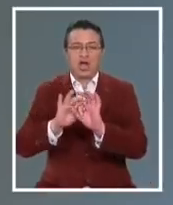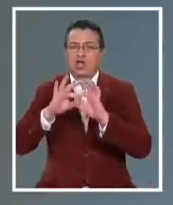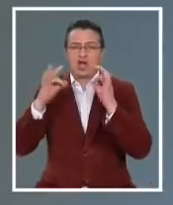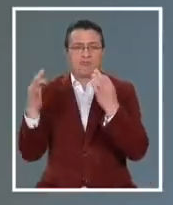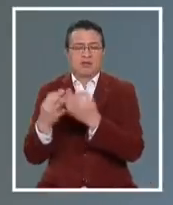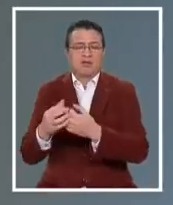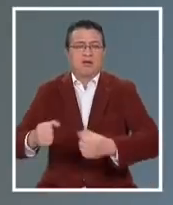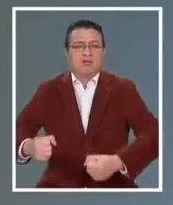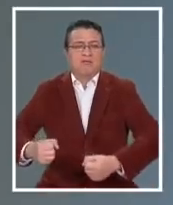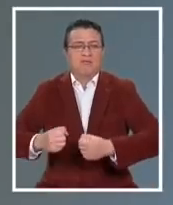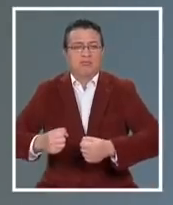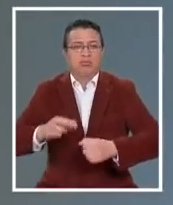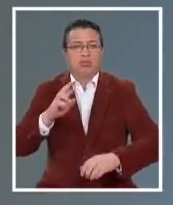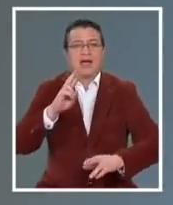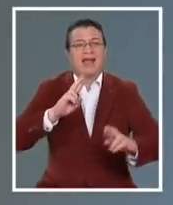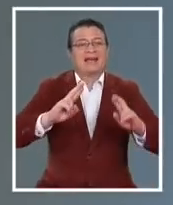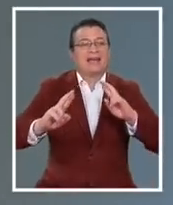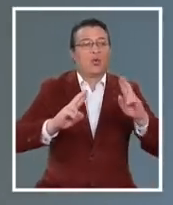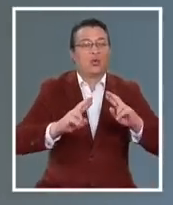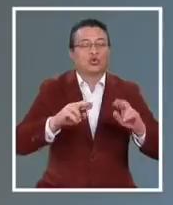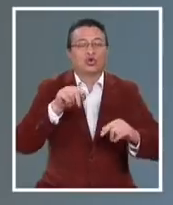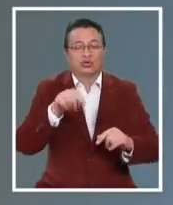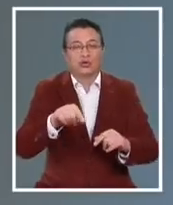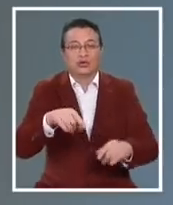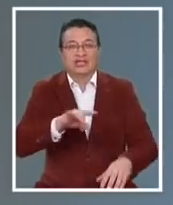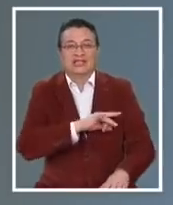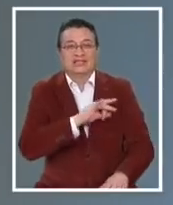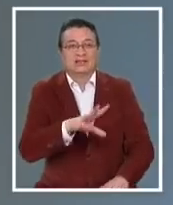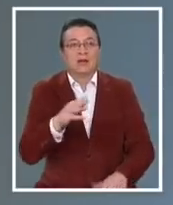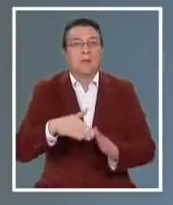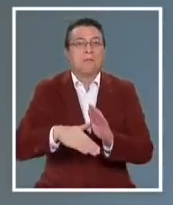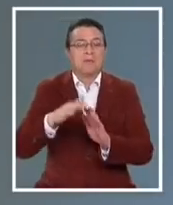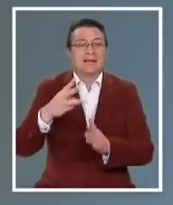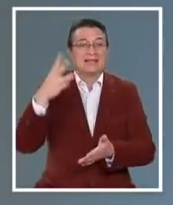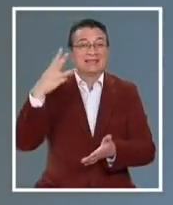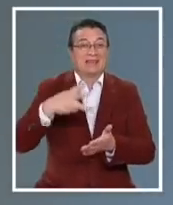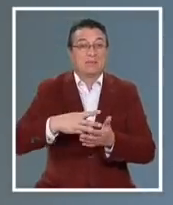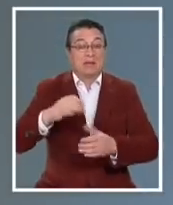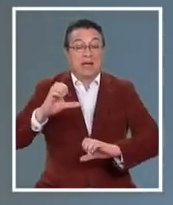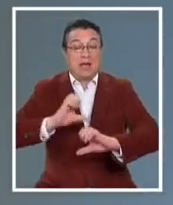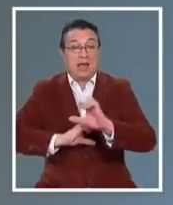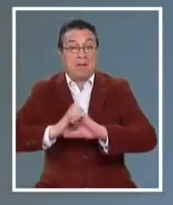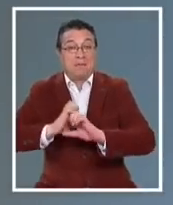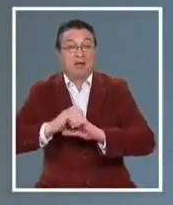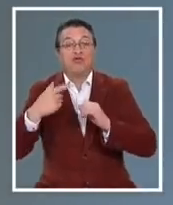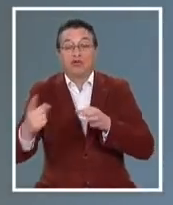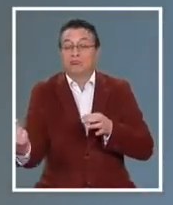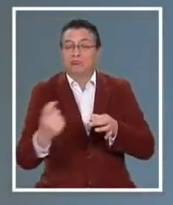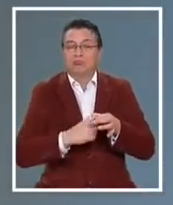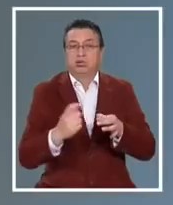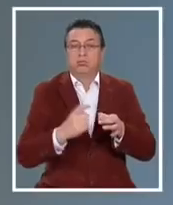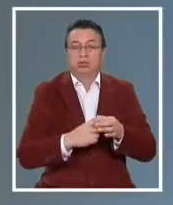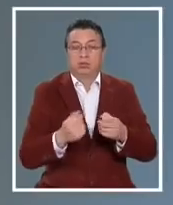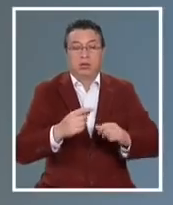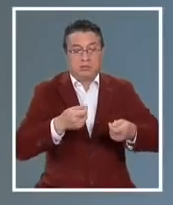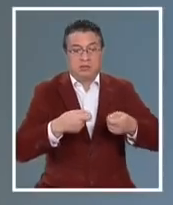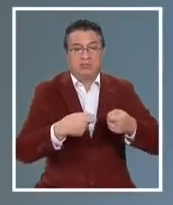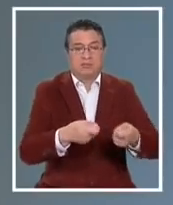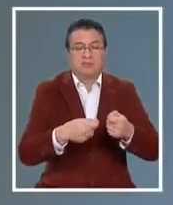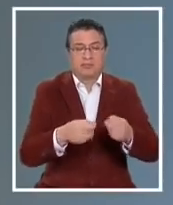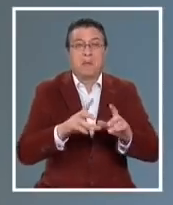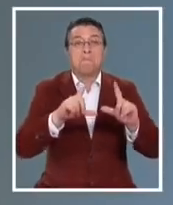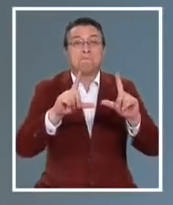robusta plataforma de recursos humanos en Chile, con la cual han ayudado a más de 3.000 empresas a digitalizar sus procesos, reducir sus costos en más de